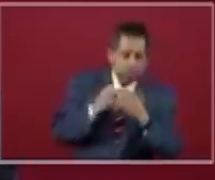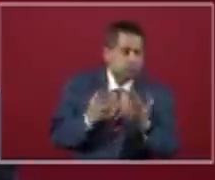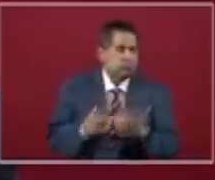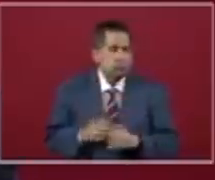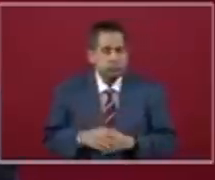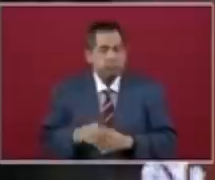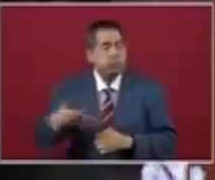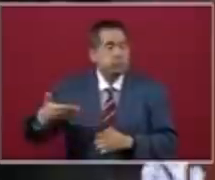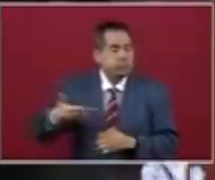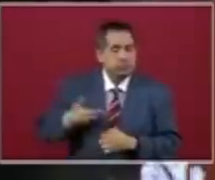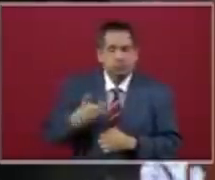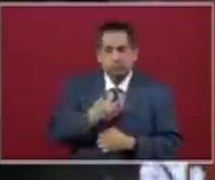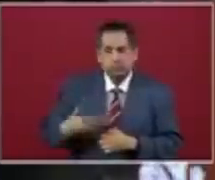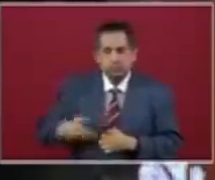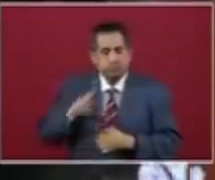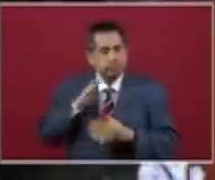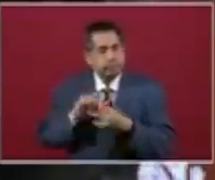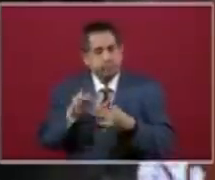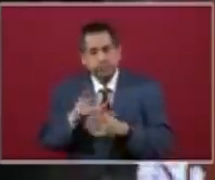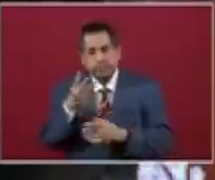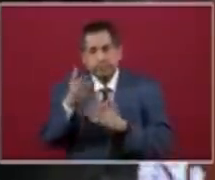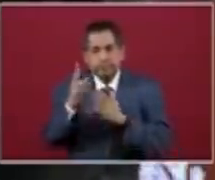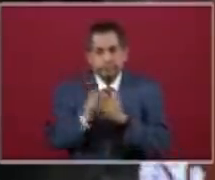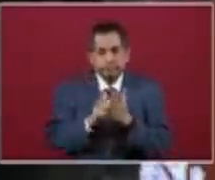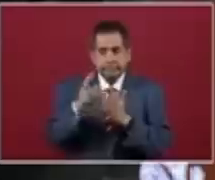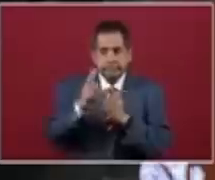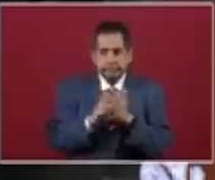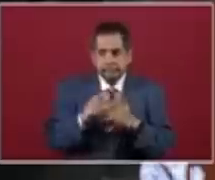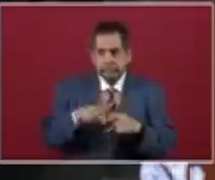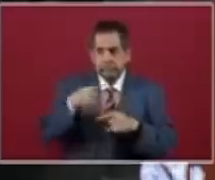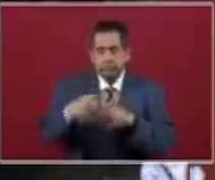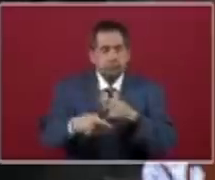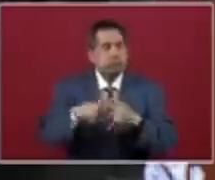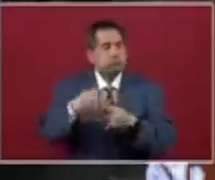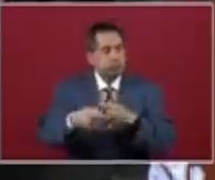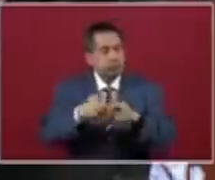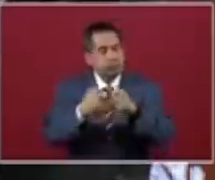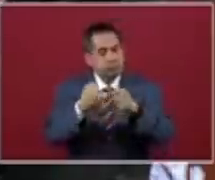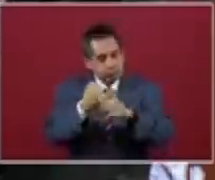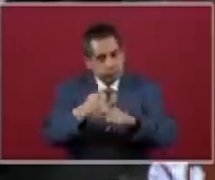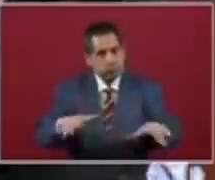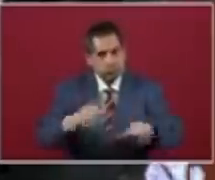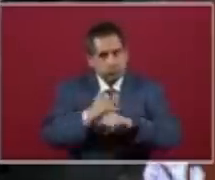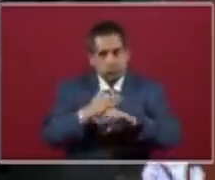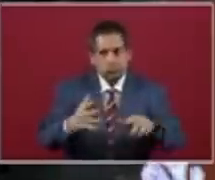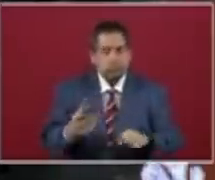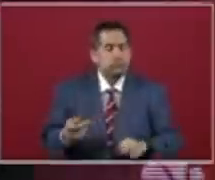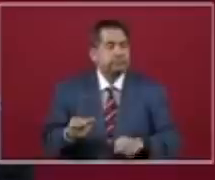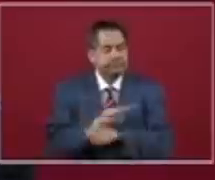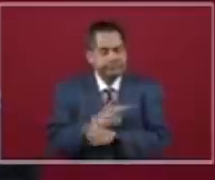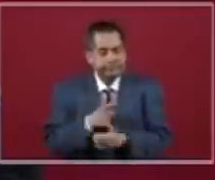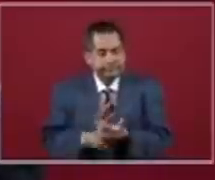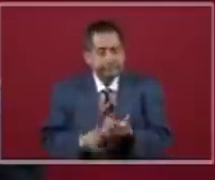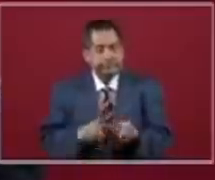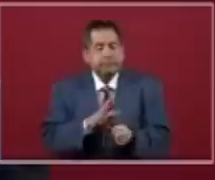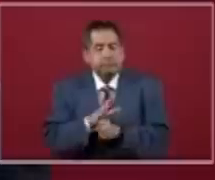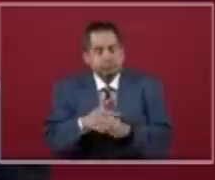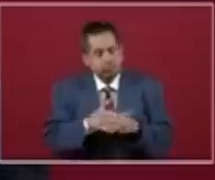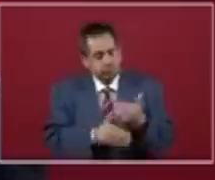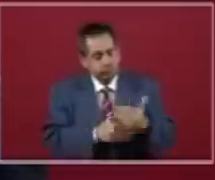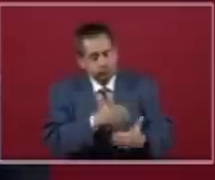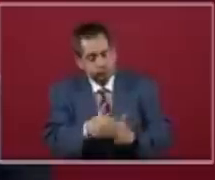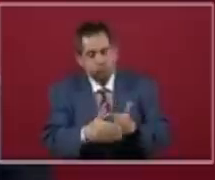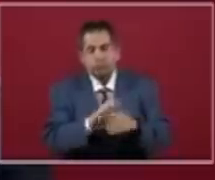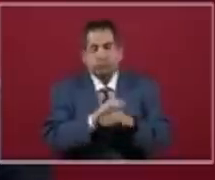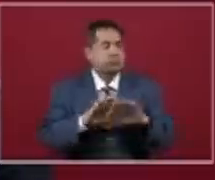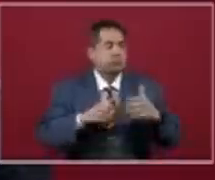me pidió el señor presidente que cada 3 meses pongamos un informe de qué es lo que estamos haciendo, qué avance hay, qué nos está pidiendo la